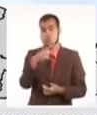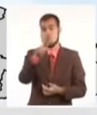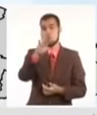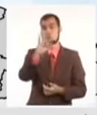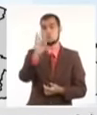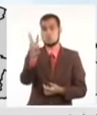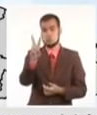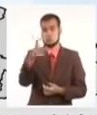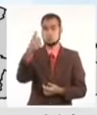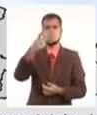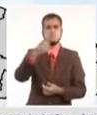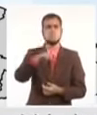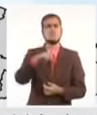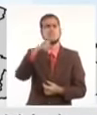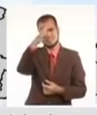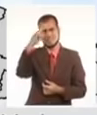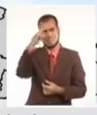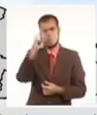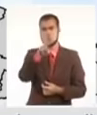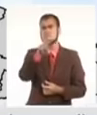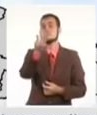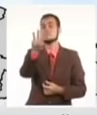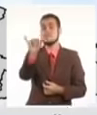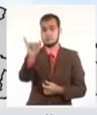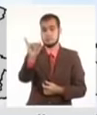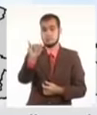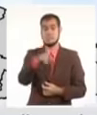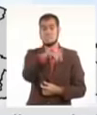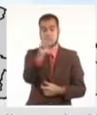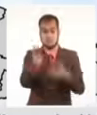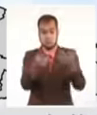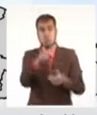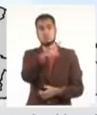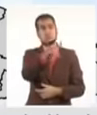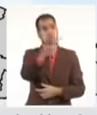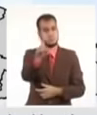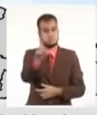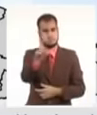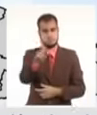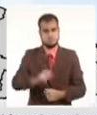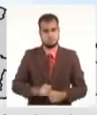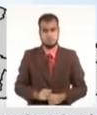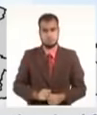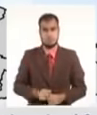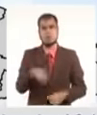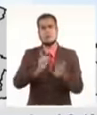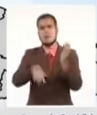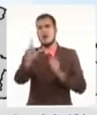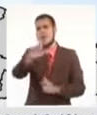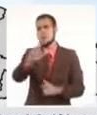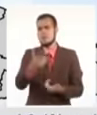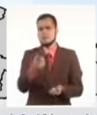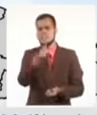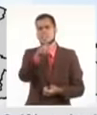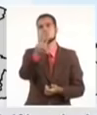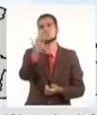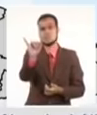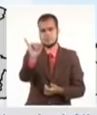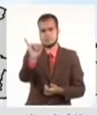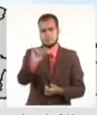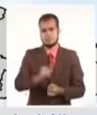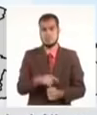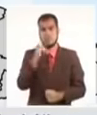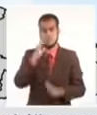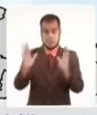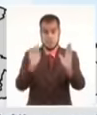Espíritu, 236, Cienfuegos, 191 y Camagüey, 136. También complejo el centro de